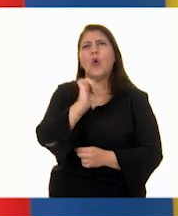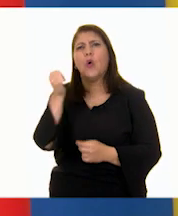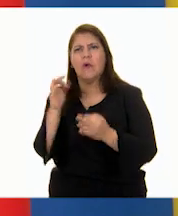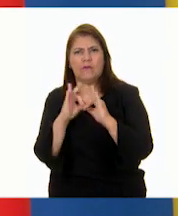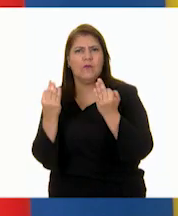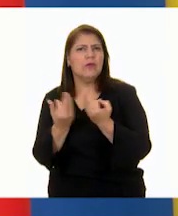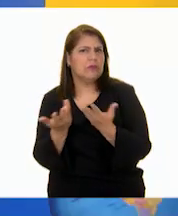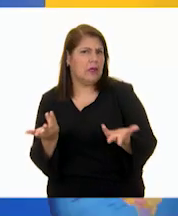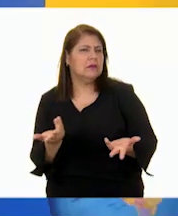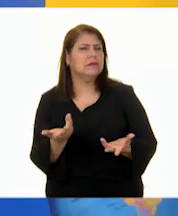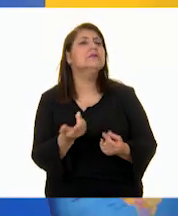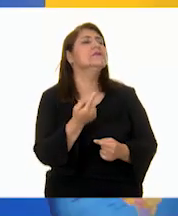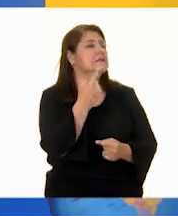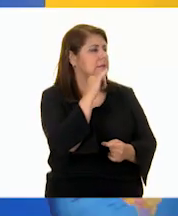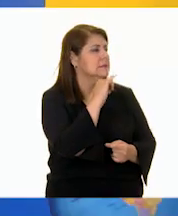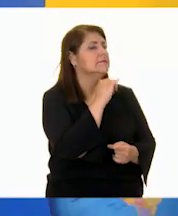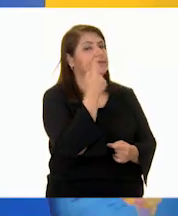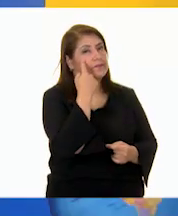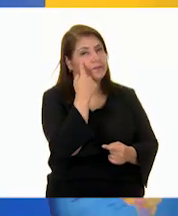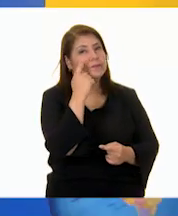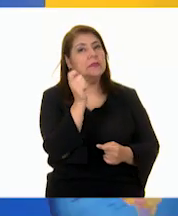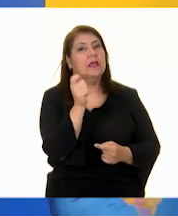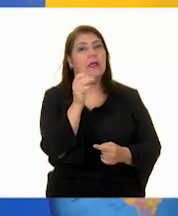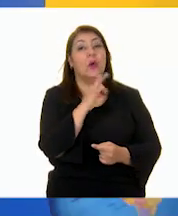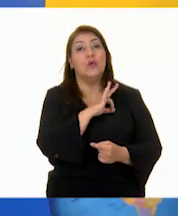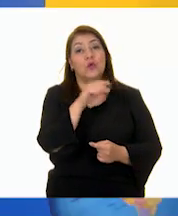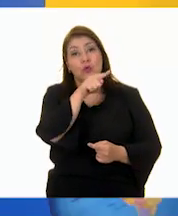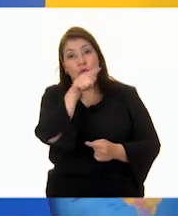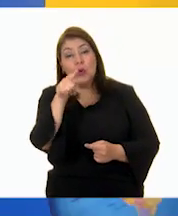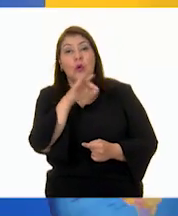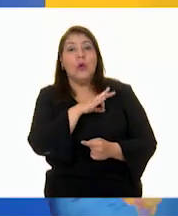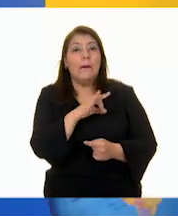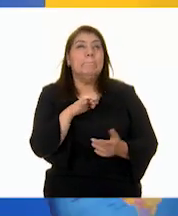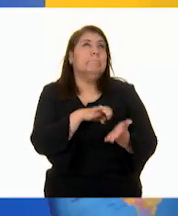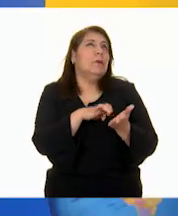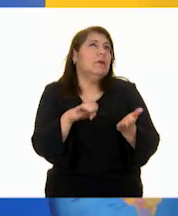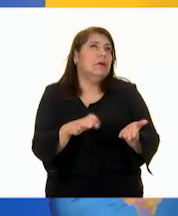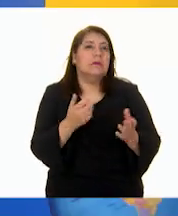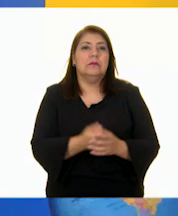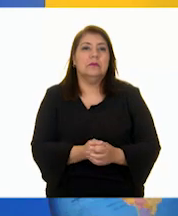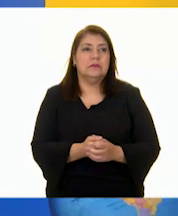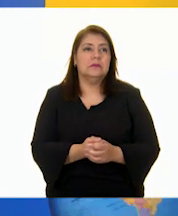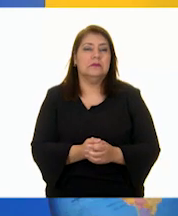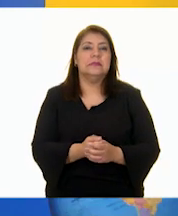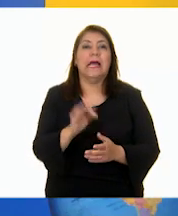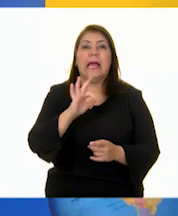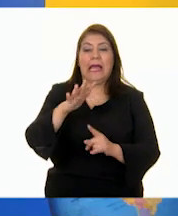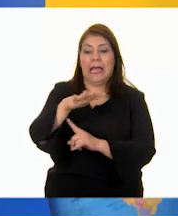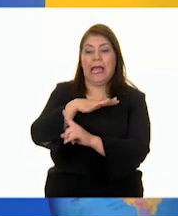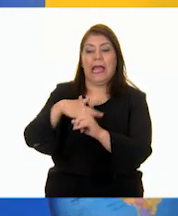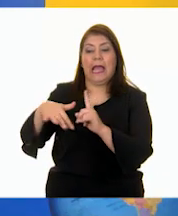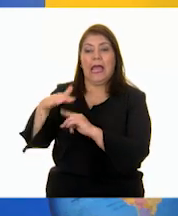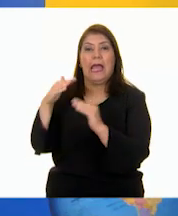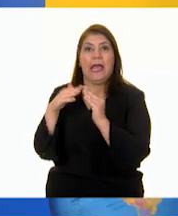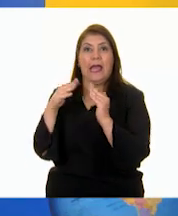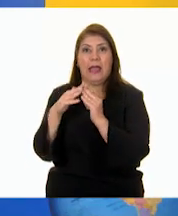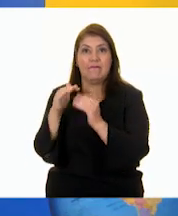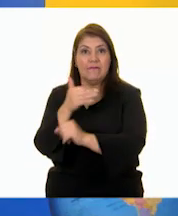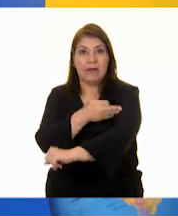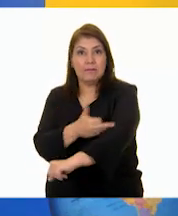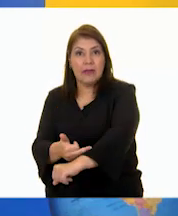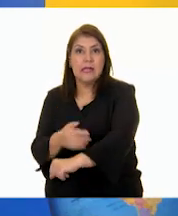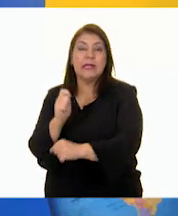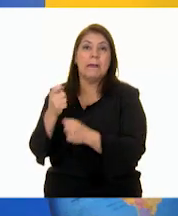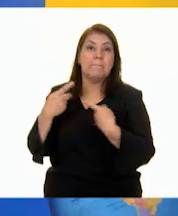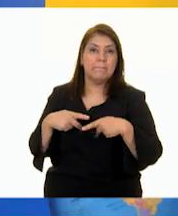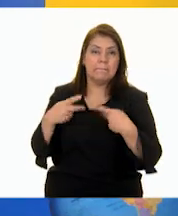¿verdad, maestro? Así es. De acuerdo con sus posibilidades, podrían, por ejemplo, entrevistar a las personas que están en su casa. En su